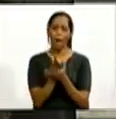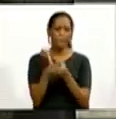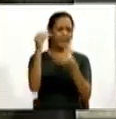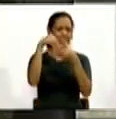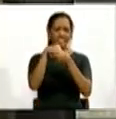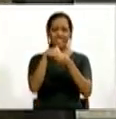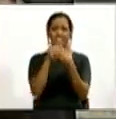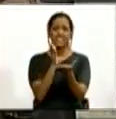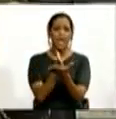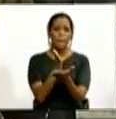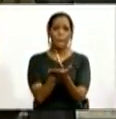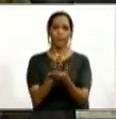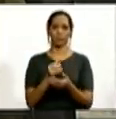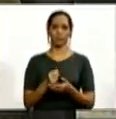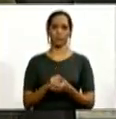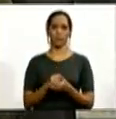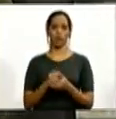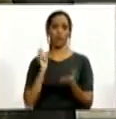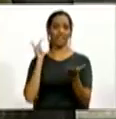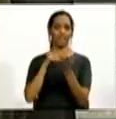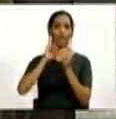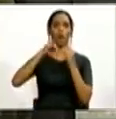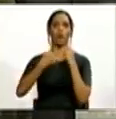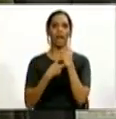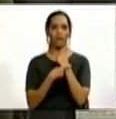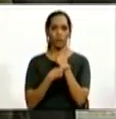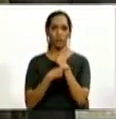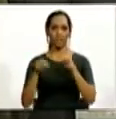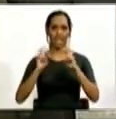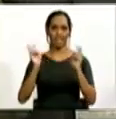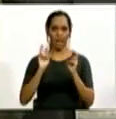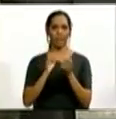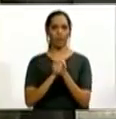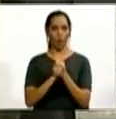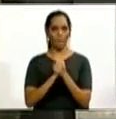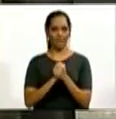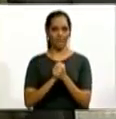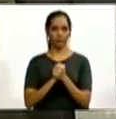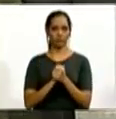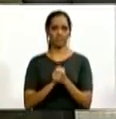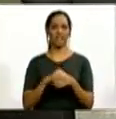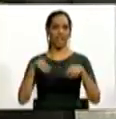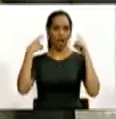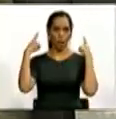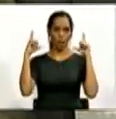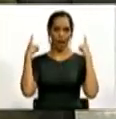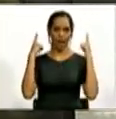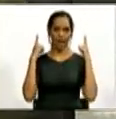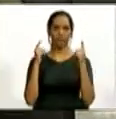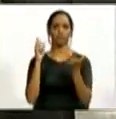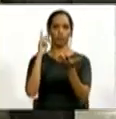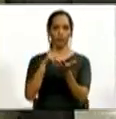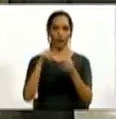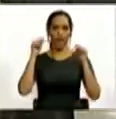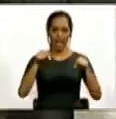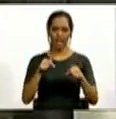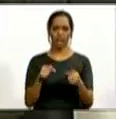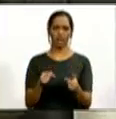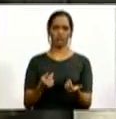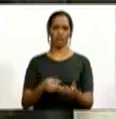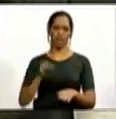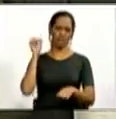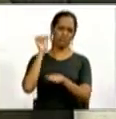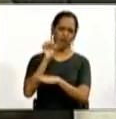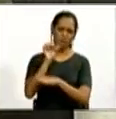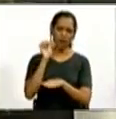Intacto. Sí. Y con la llegada de Juan Guaidó y el tema de los compañeros del Estado La Guaira, estuvieron allí repudiando a este señor